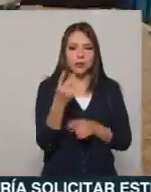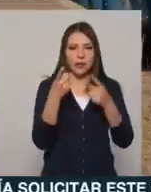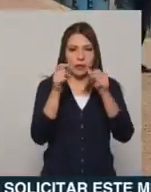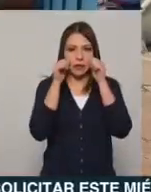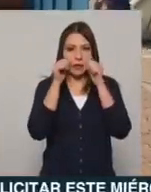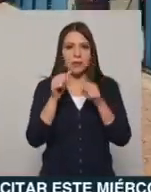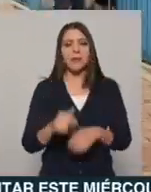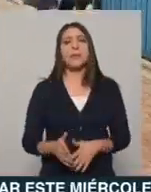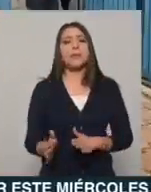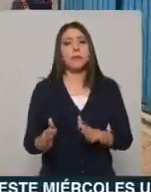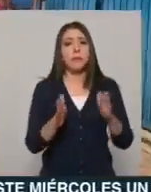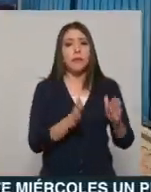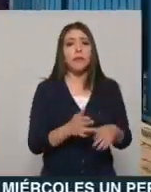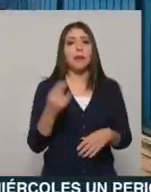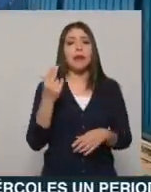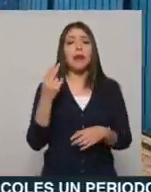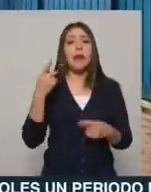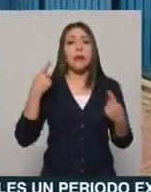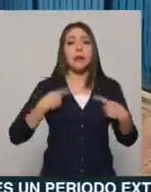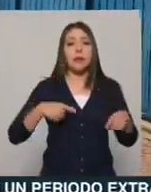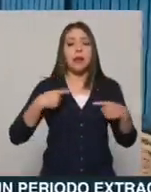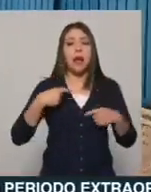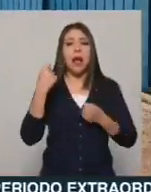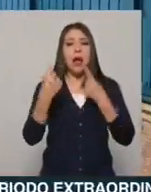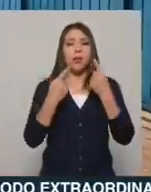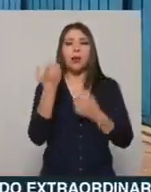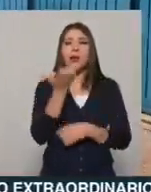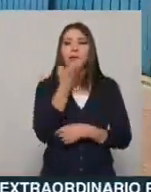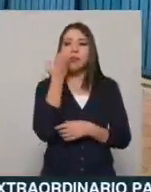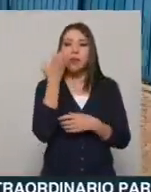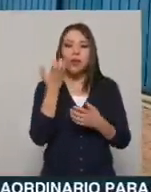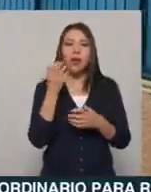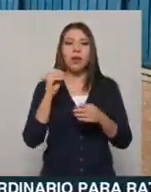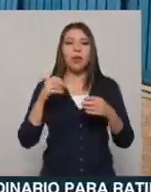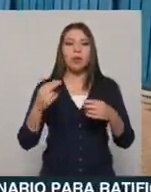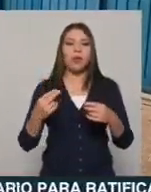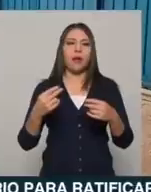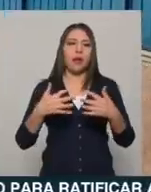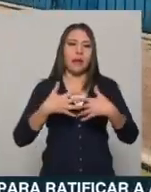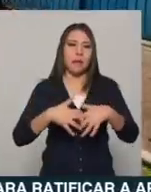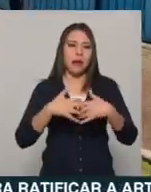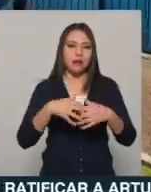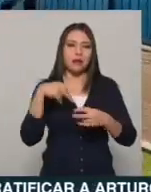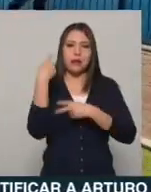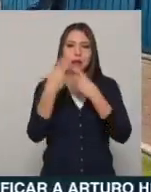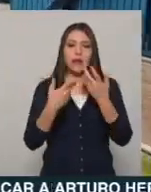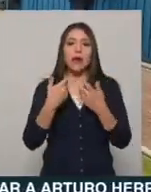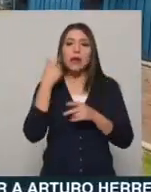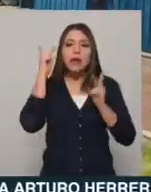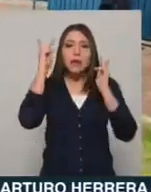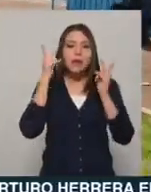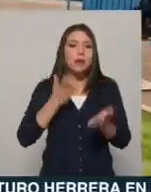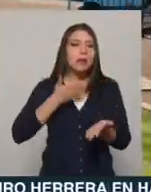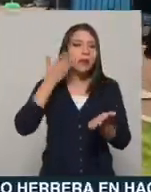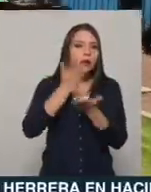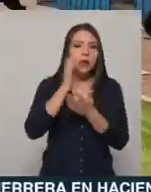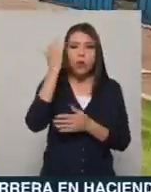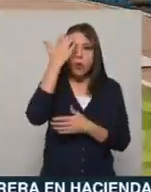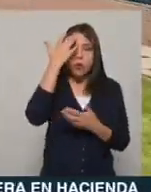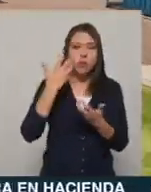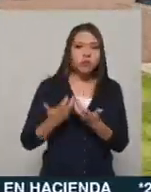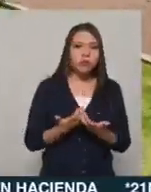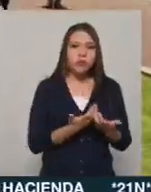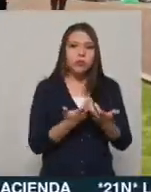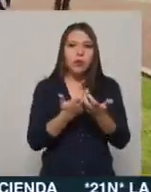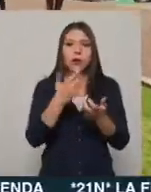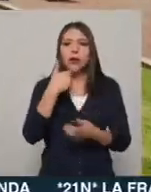ofrecemos visitas guiadas para colegios o empresas en las que su interés primordial sea